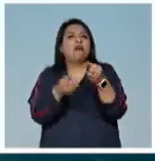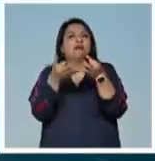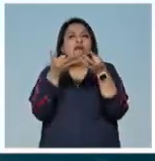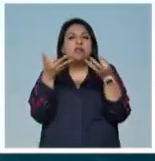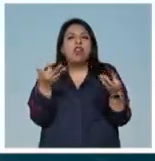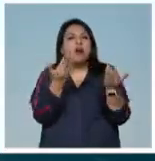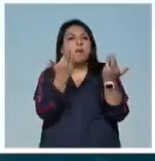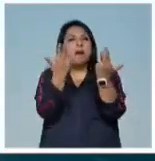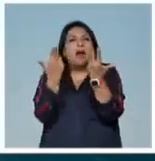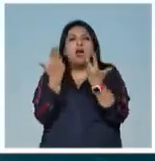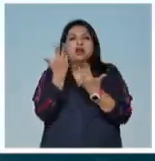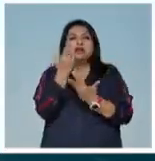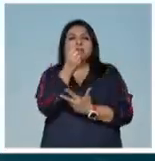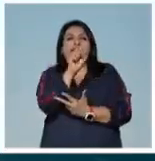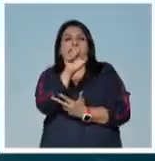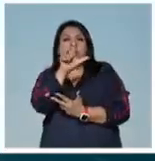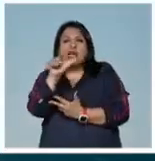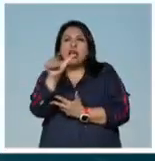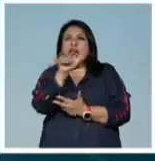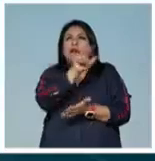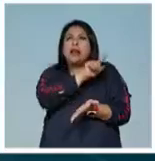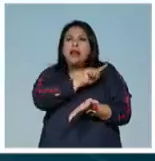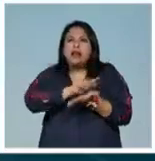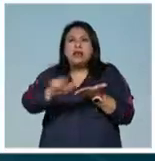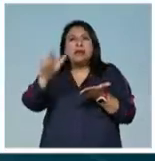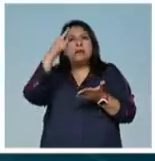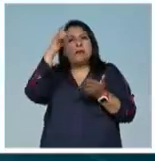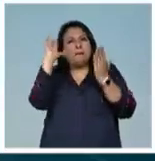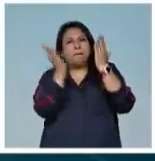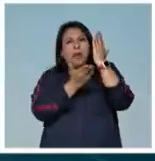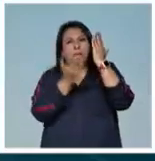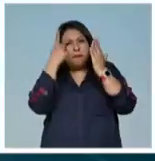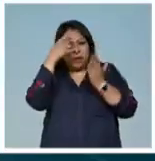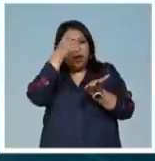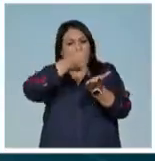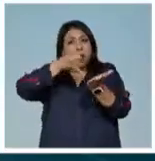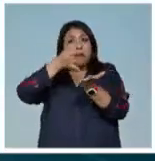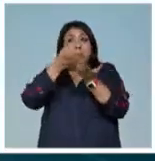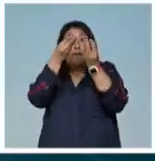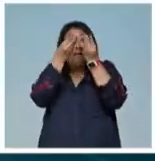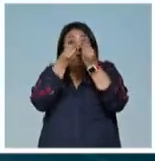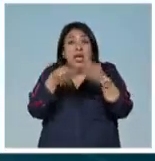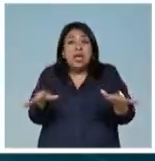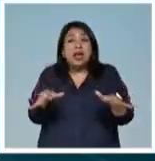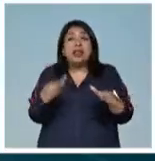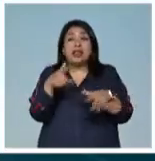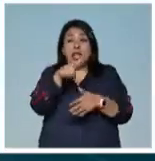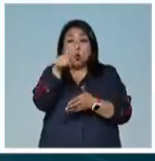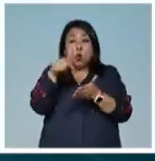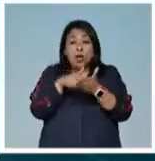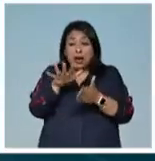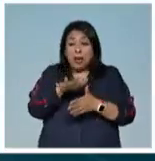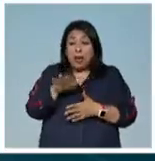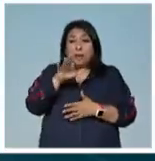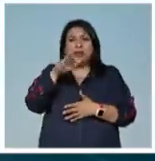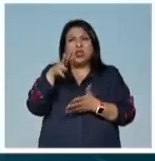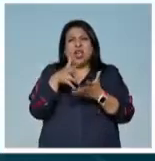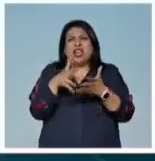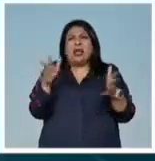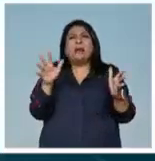que destruyen la selva y limpian el terreno para el cultivo, con lo cual se ha perdido un área del Amazonas más grande